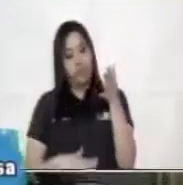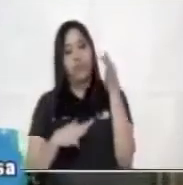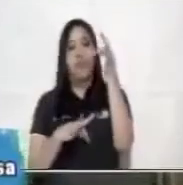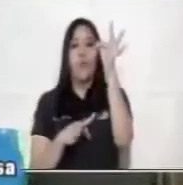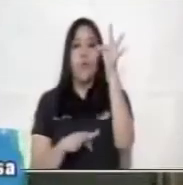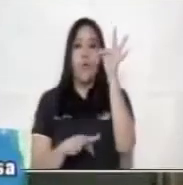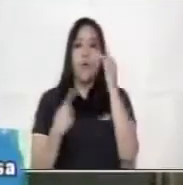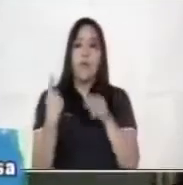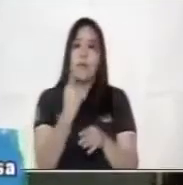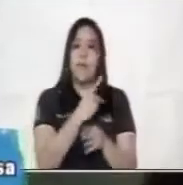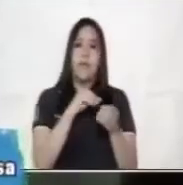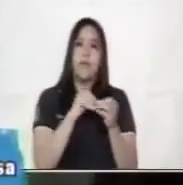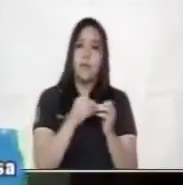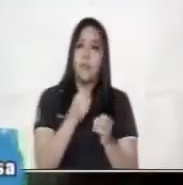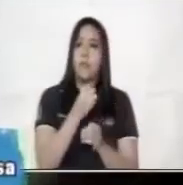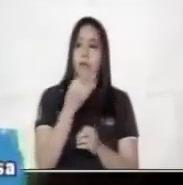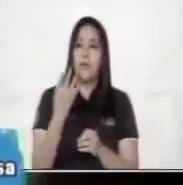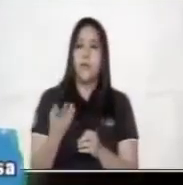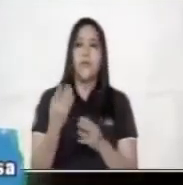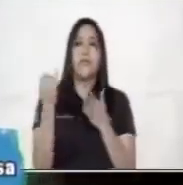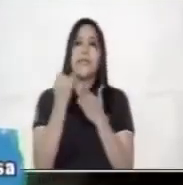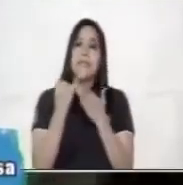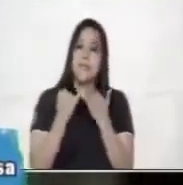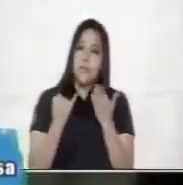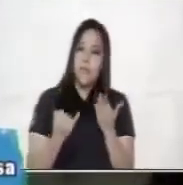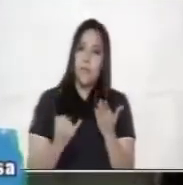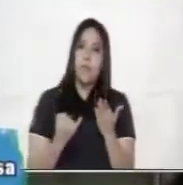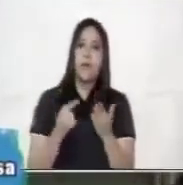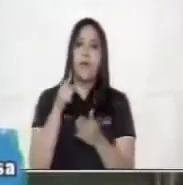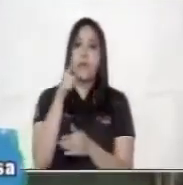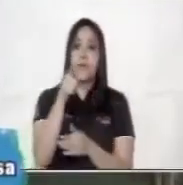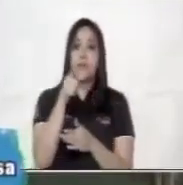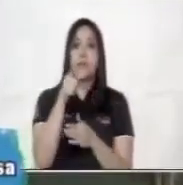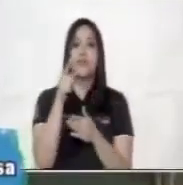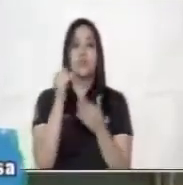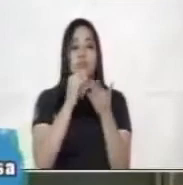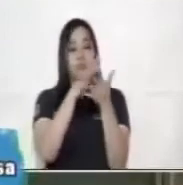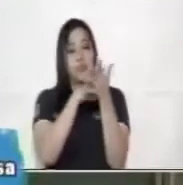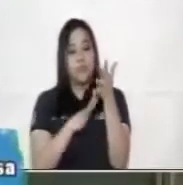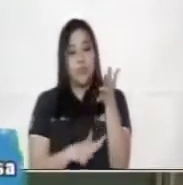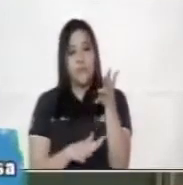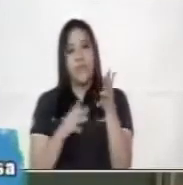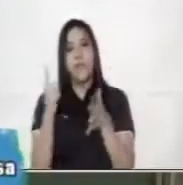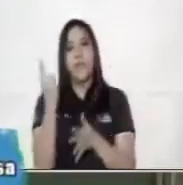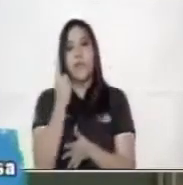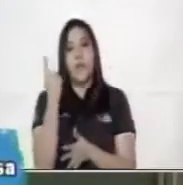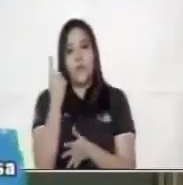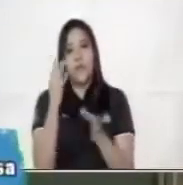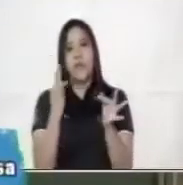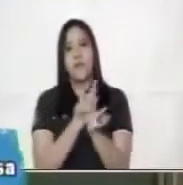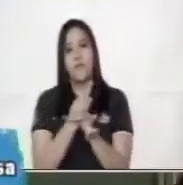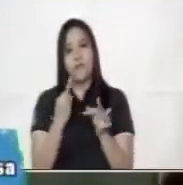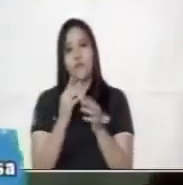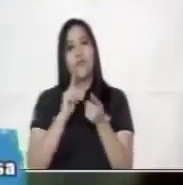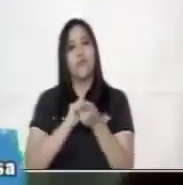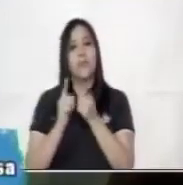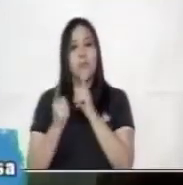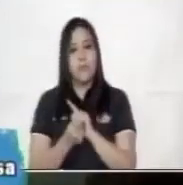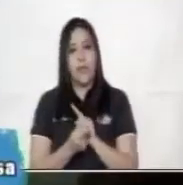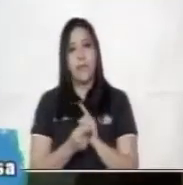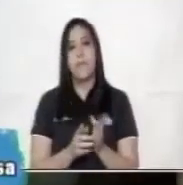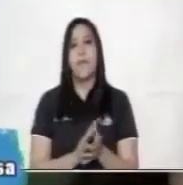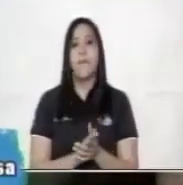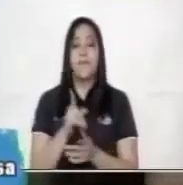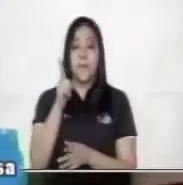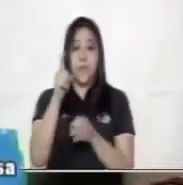cada valor y dibujar tus gráficas de una función inversa. Si